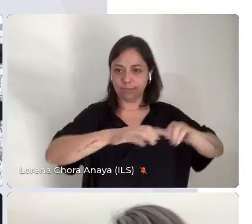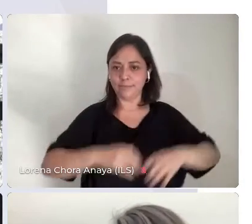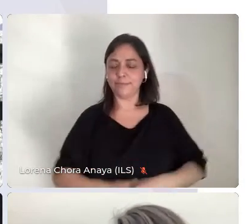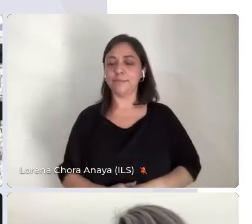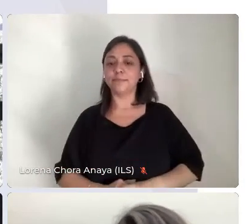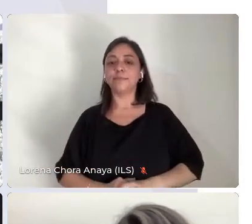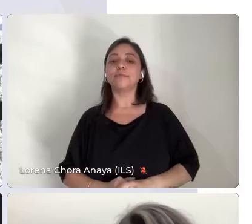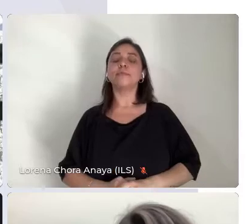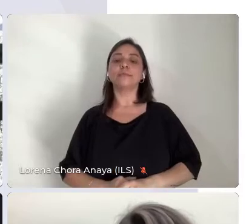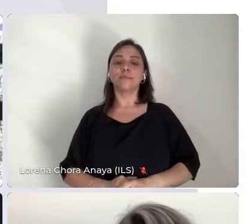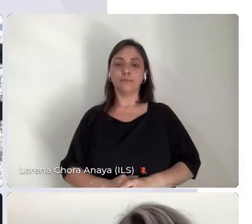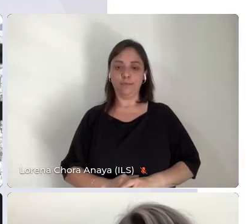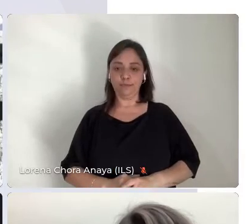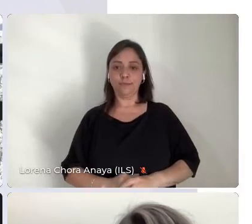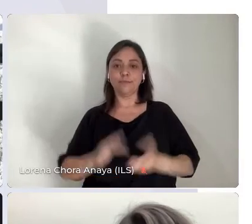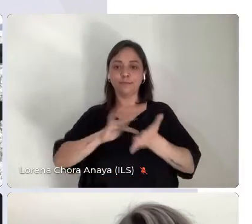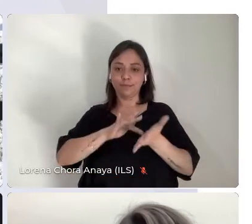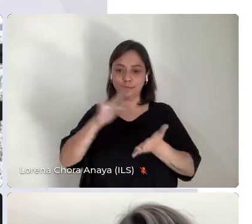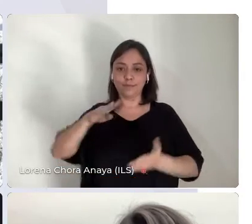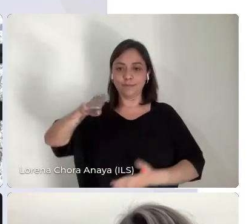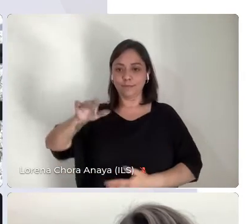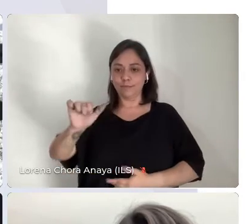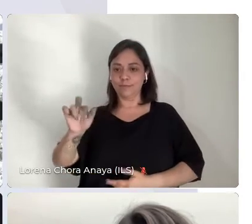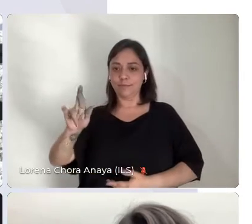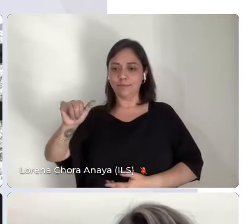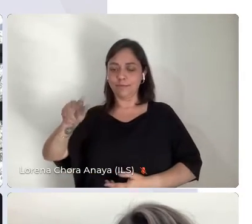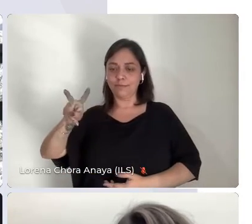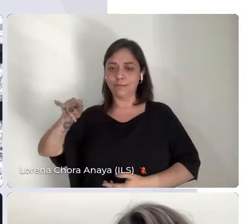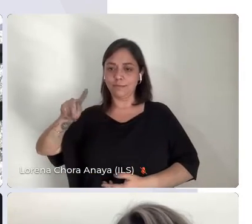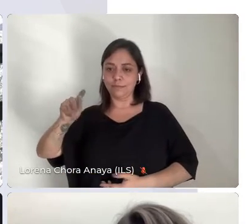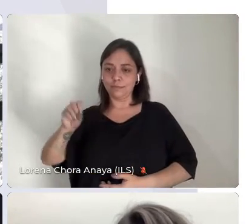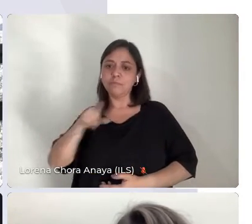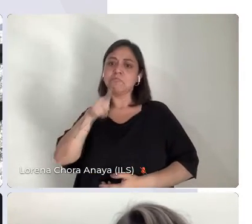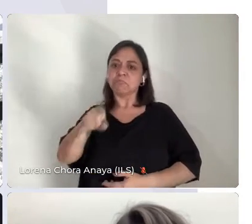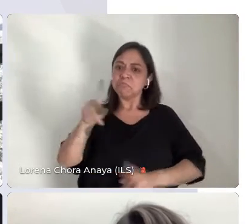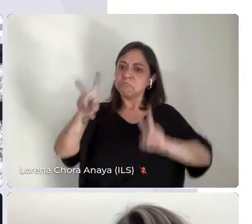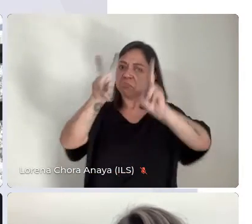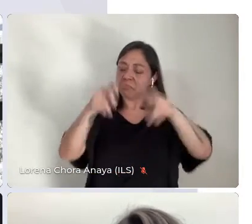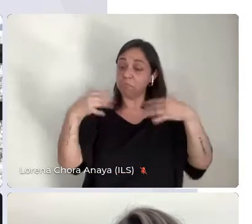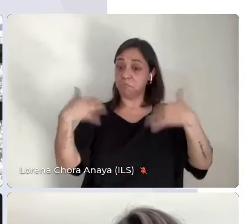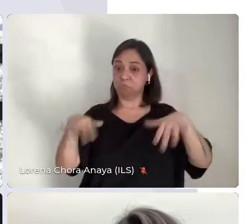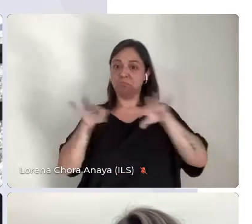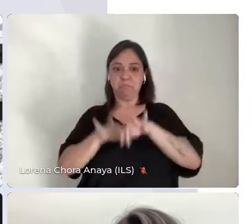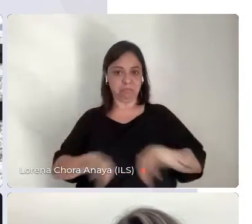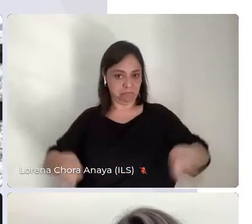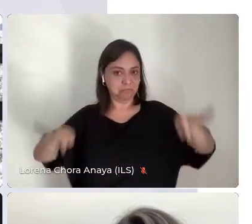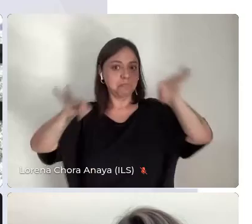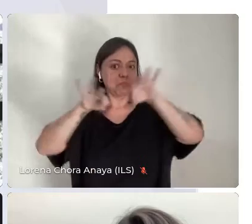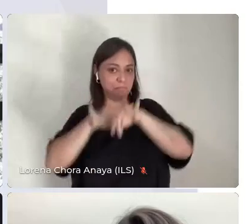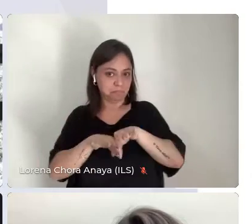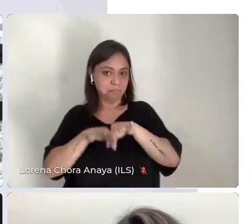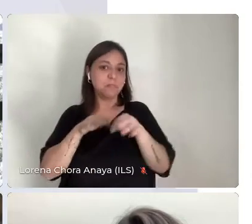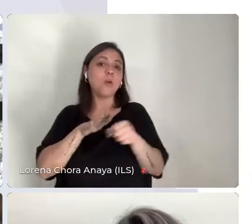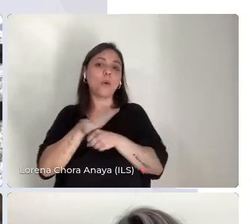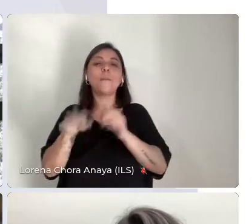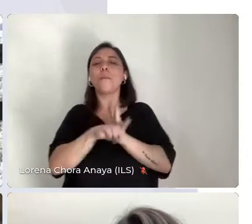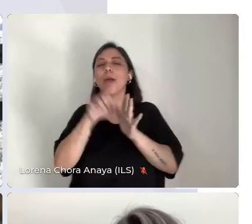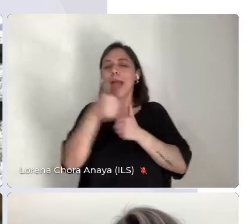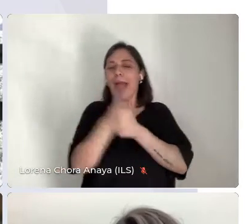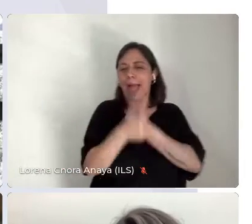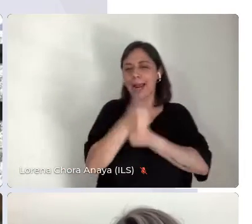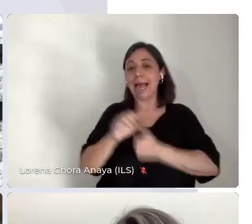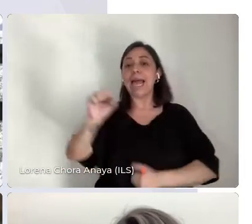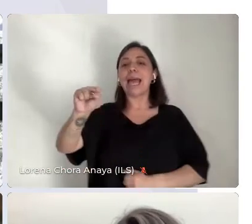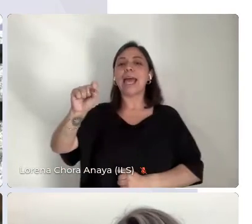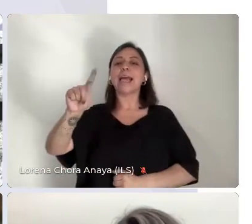Muchas gracias, María Victoria. Pues tocaste muchos temas muy importantes. Primero, bueno, las carreras STEM con las mujeres